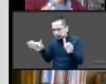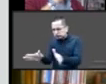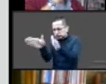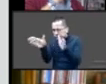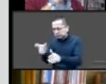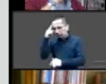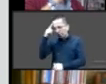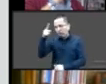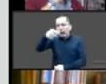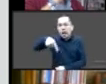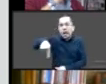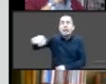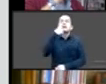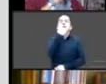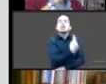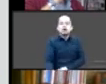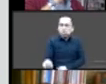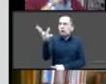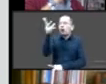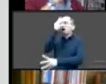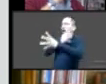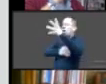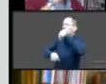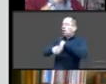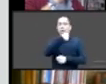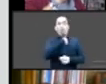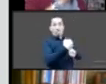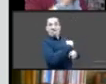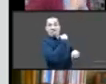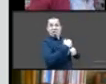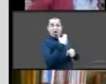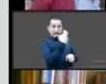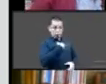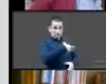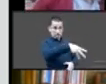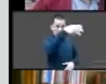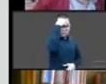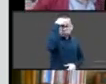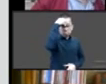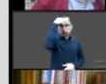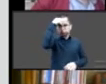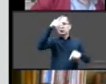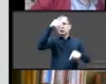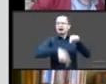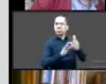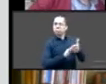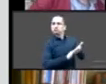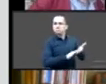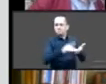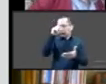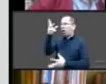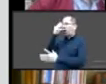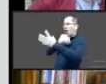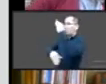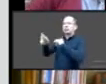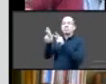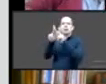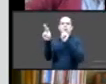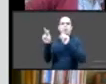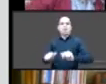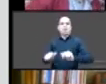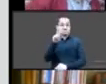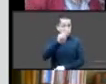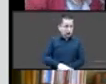desaprender la violencia y que nos ayuden a aprender construcción de paz así que muy muy interesante Oscar lo que nos has